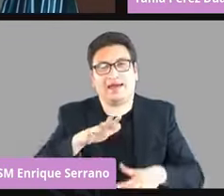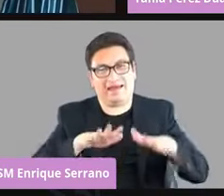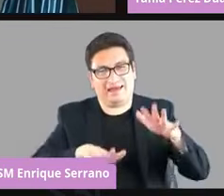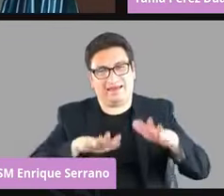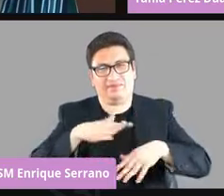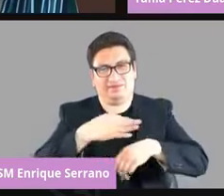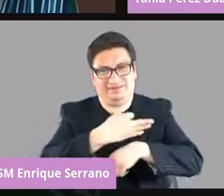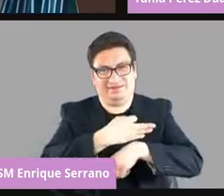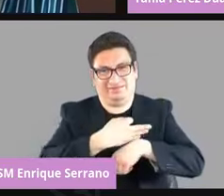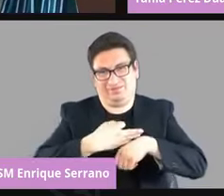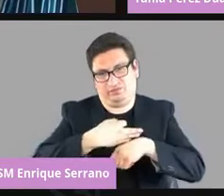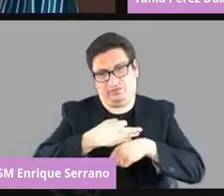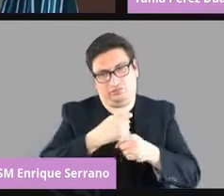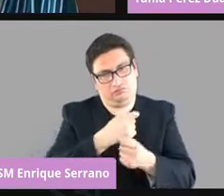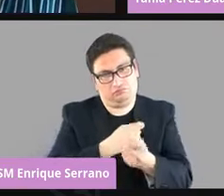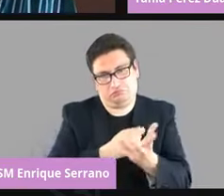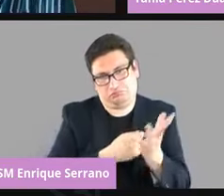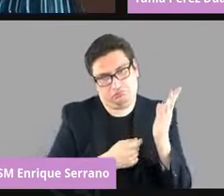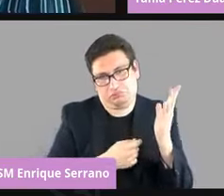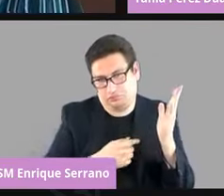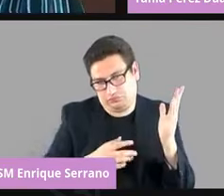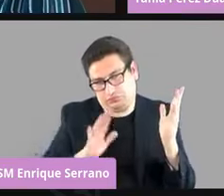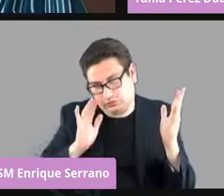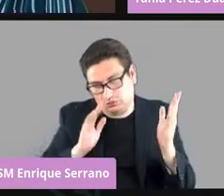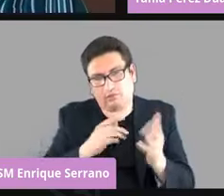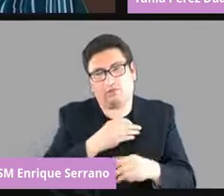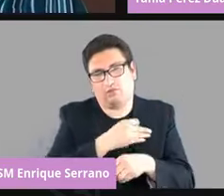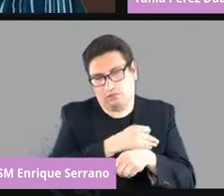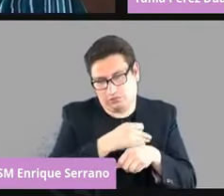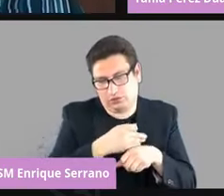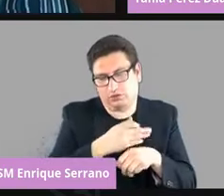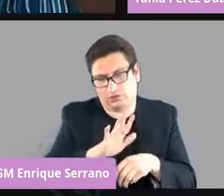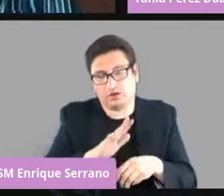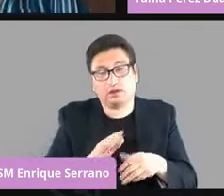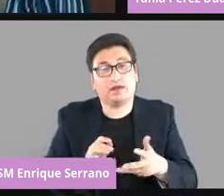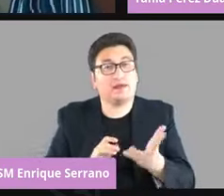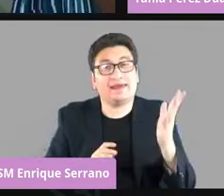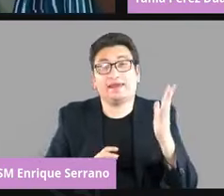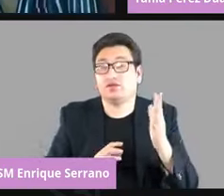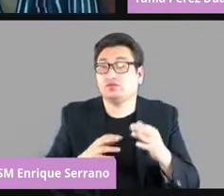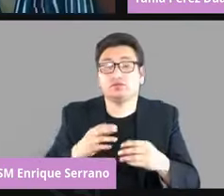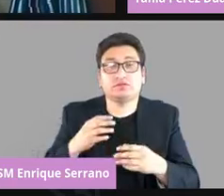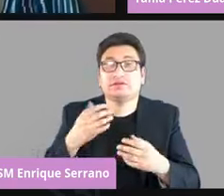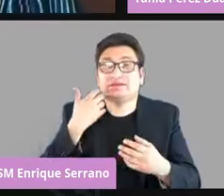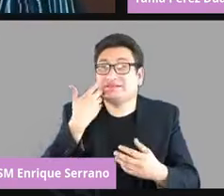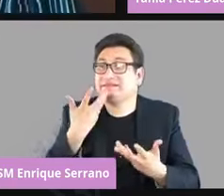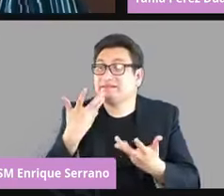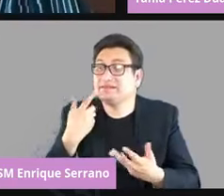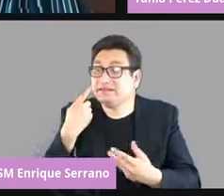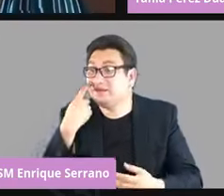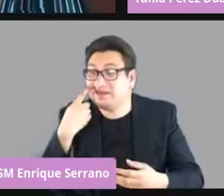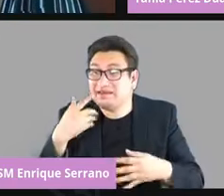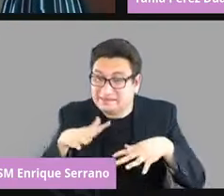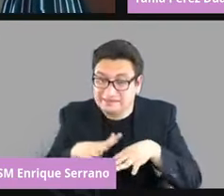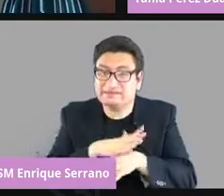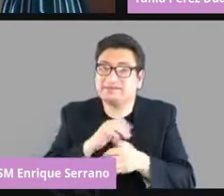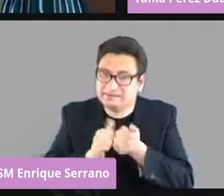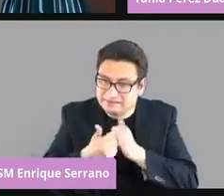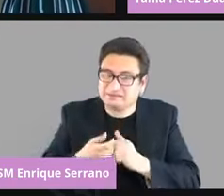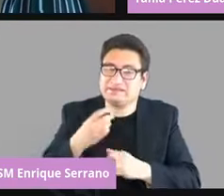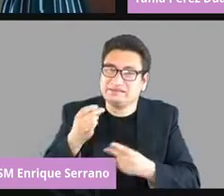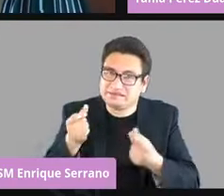familia, digo, me voy a aventar con la familia, pero quieren como ver resultados muy rápido o quieren